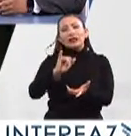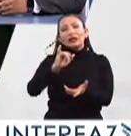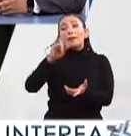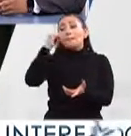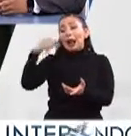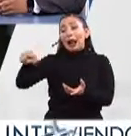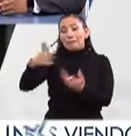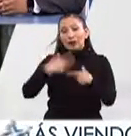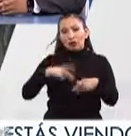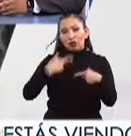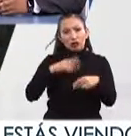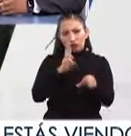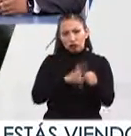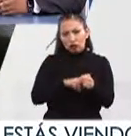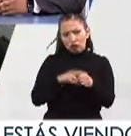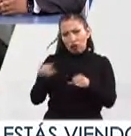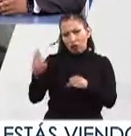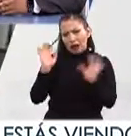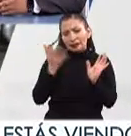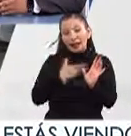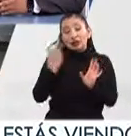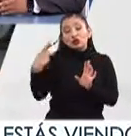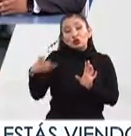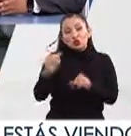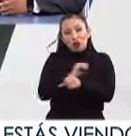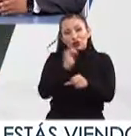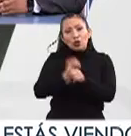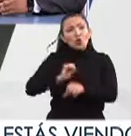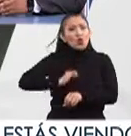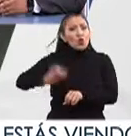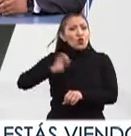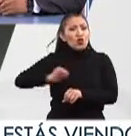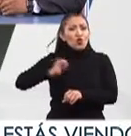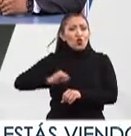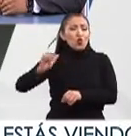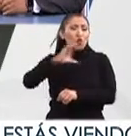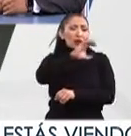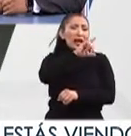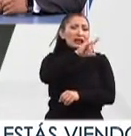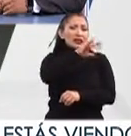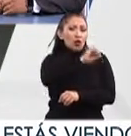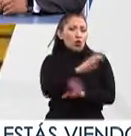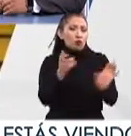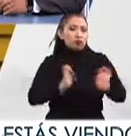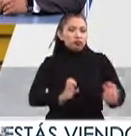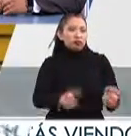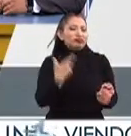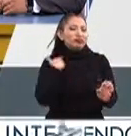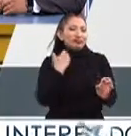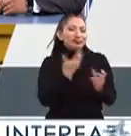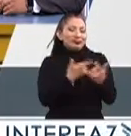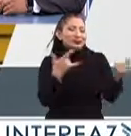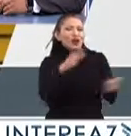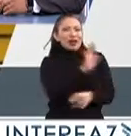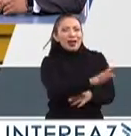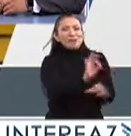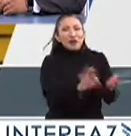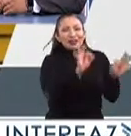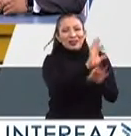los ciudadanos comunes y corrientes que tengan ese tipo de coches, ya sean clásicos o